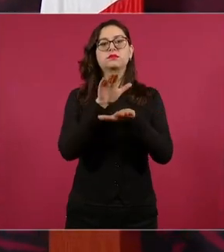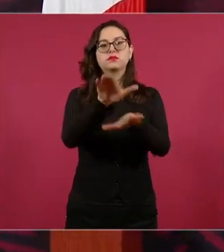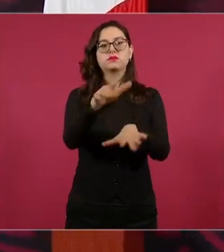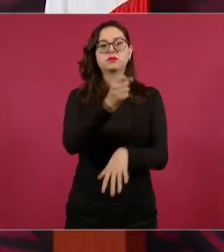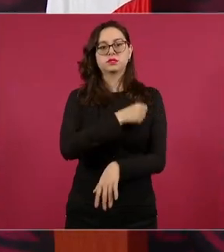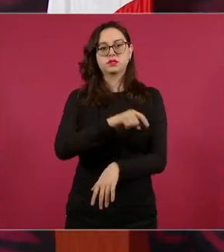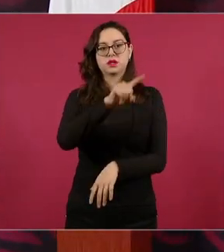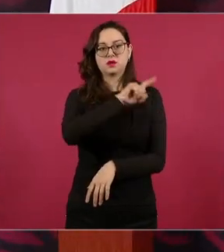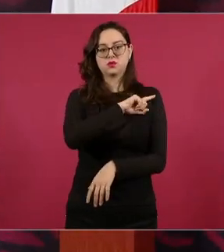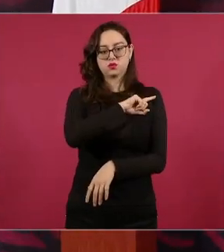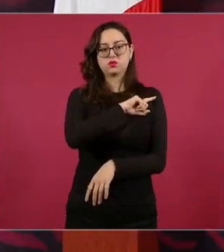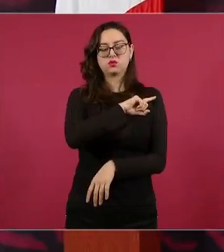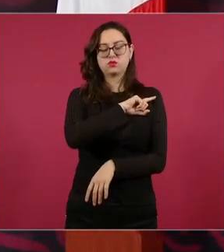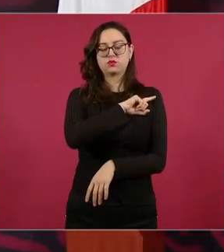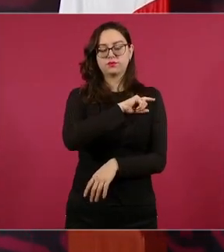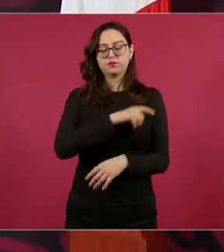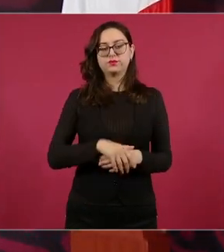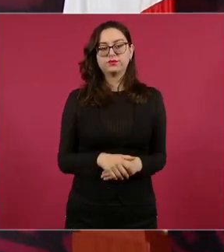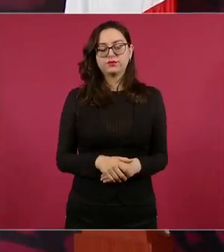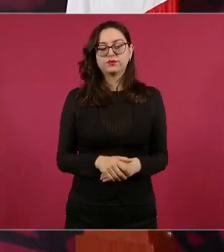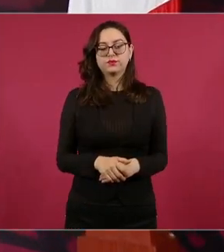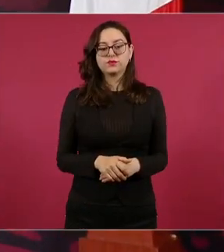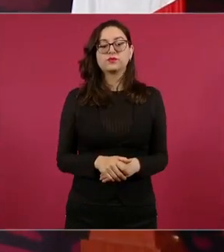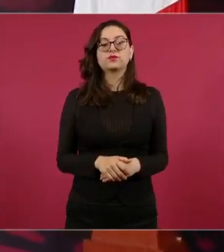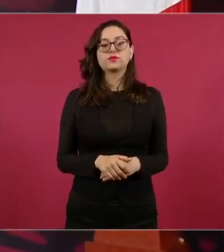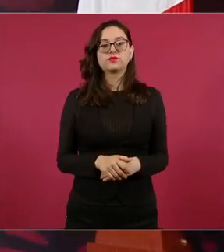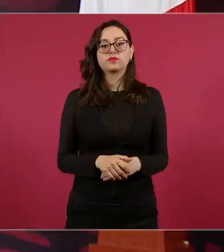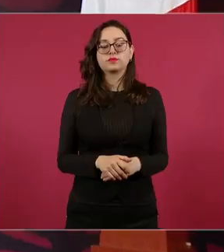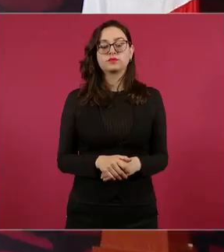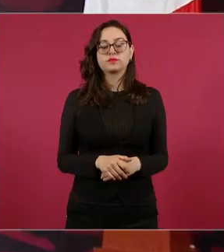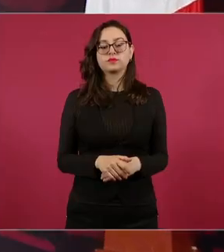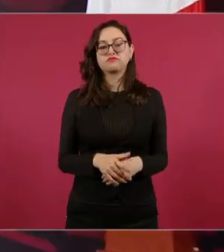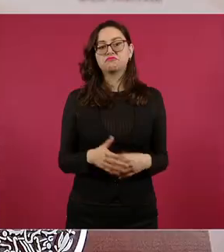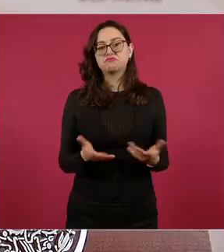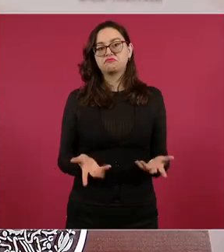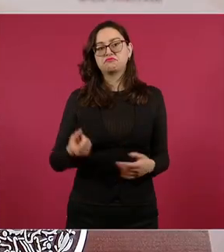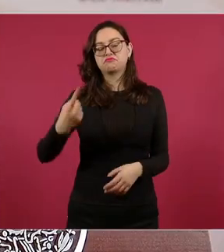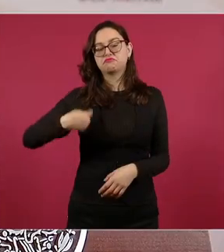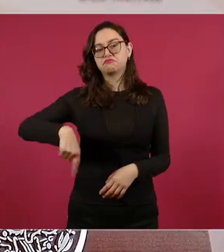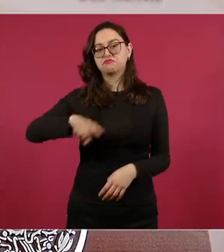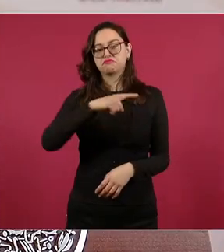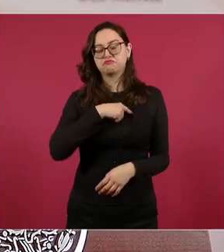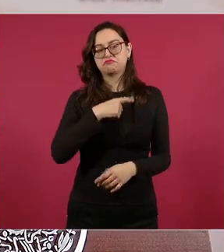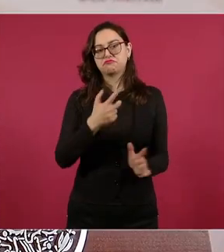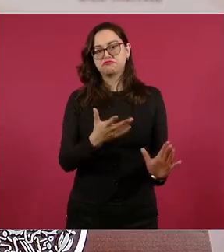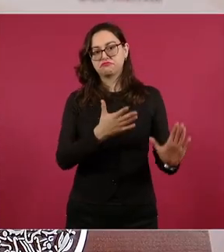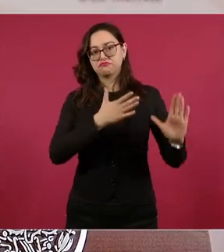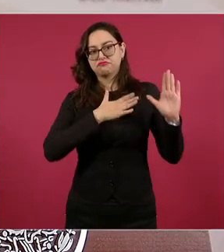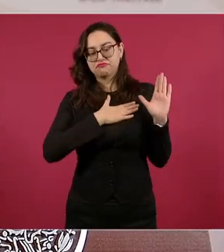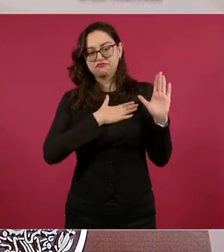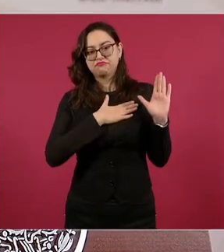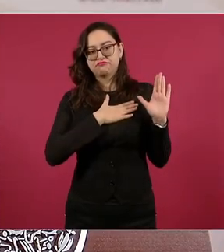Tenemos el compromiso de dejar